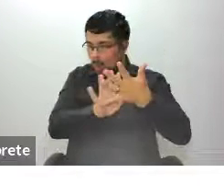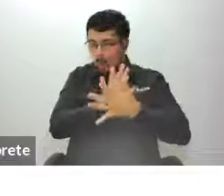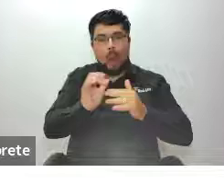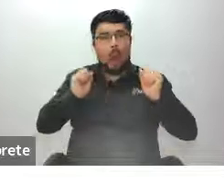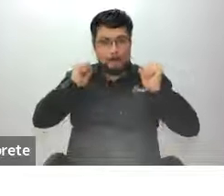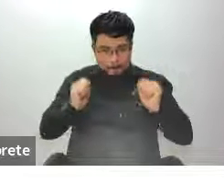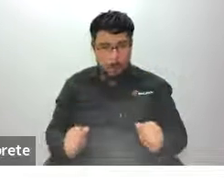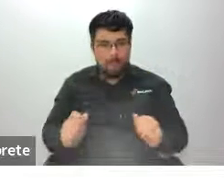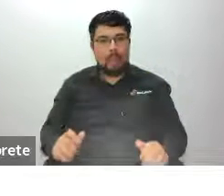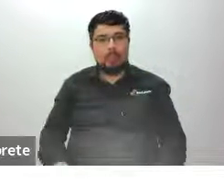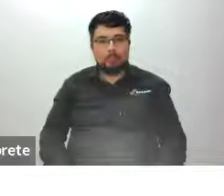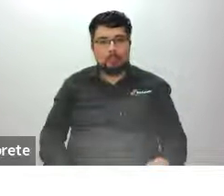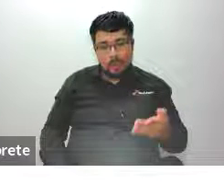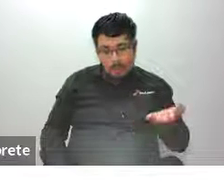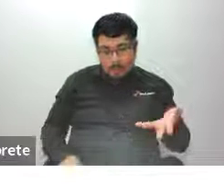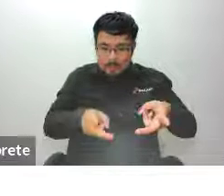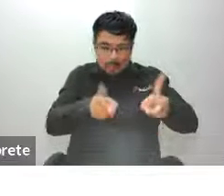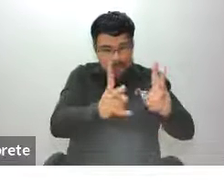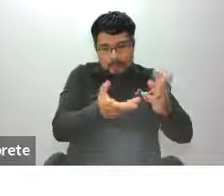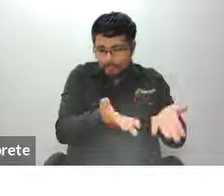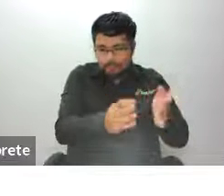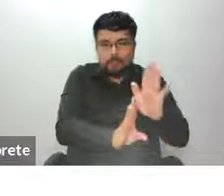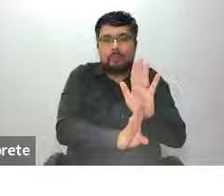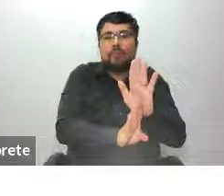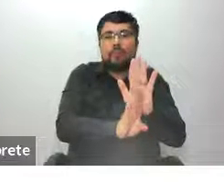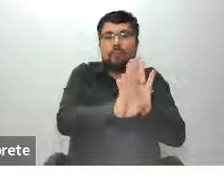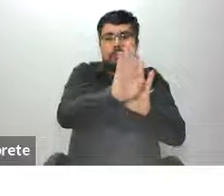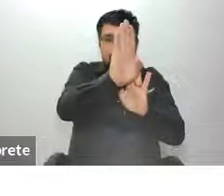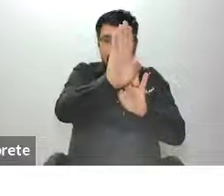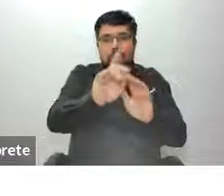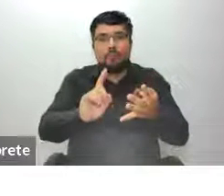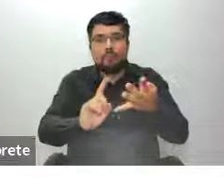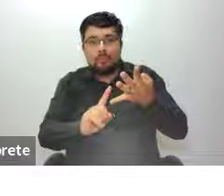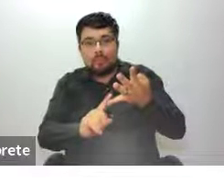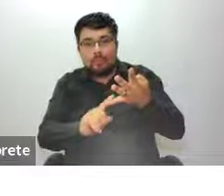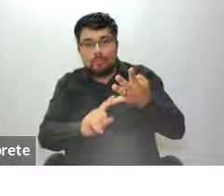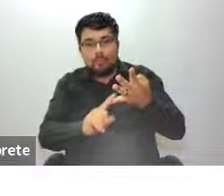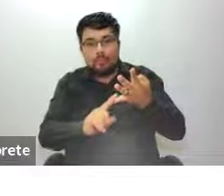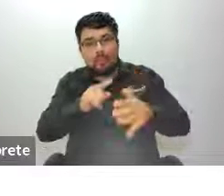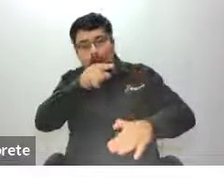permite entonces su desarrollo, entrar en un entorno bilingüe,